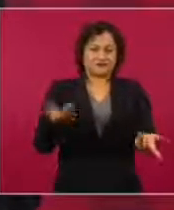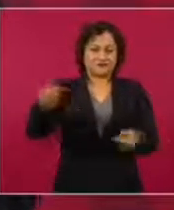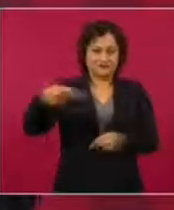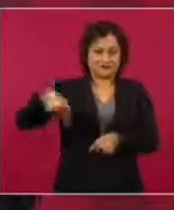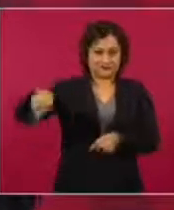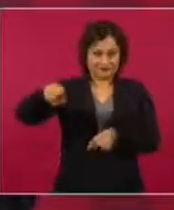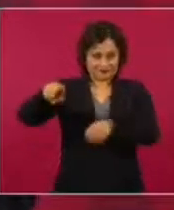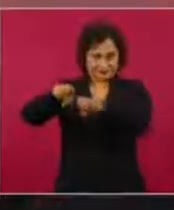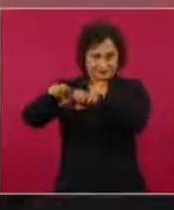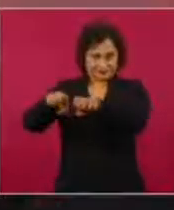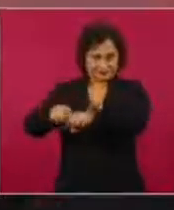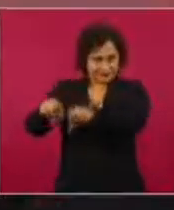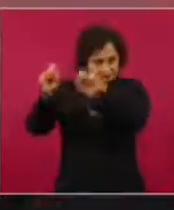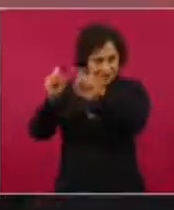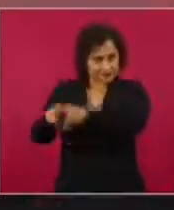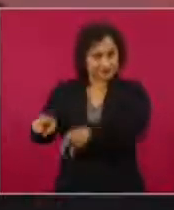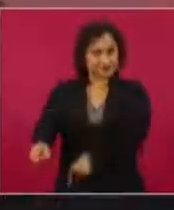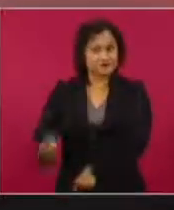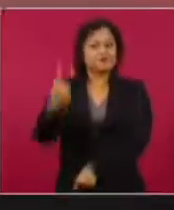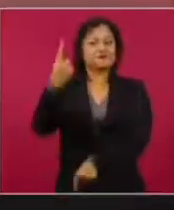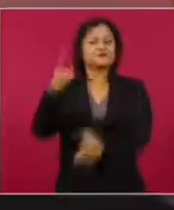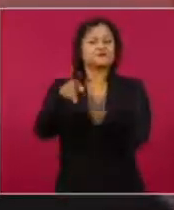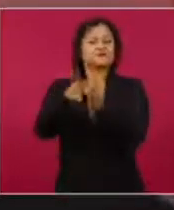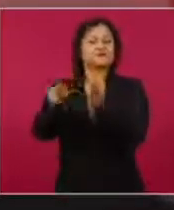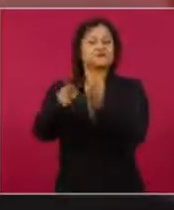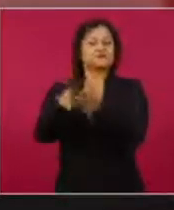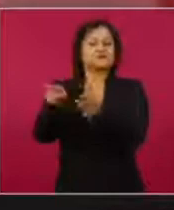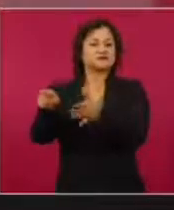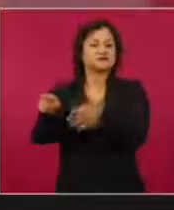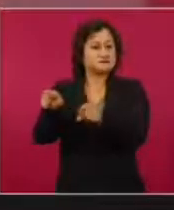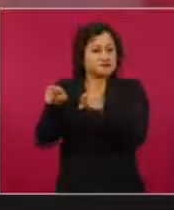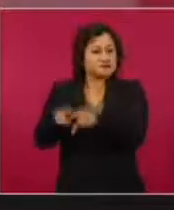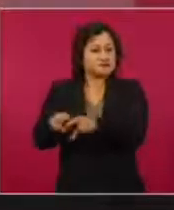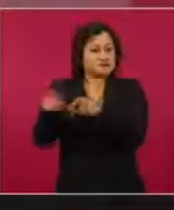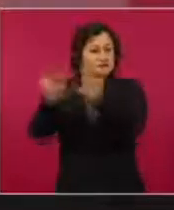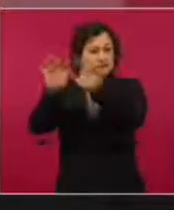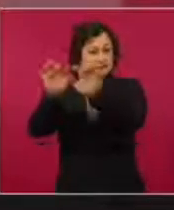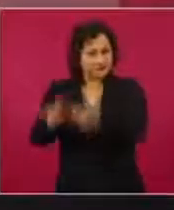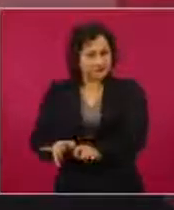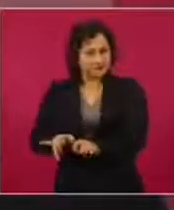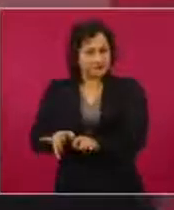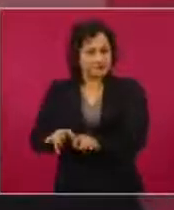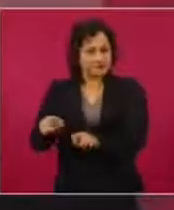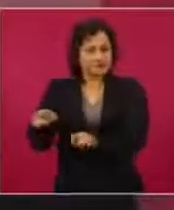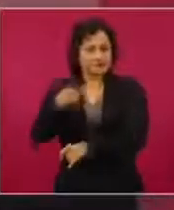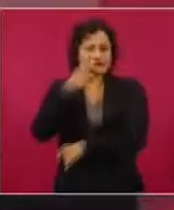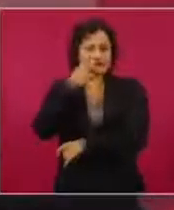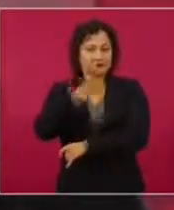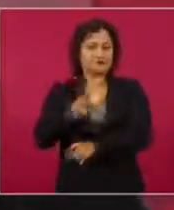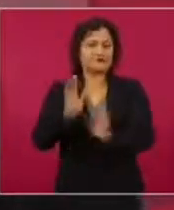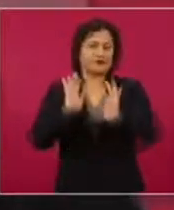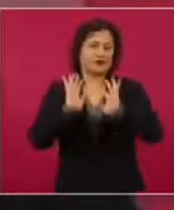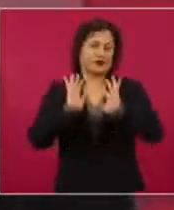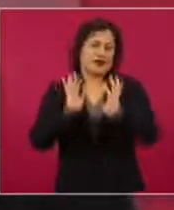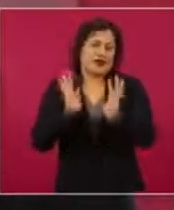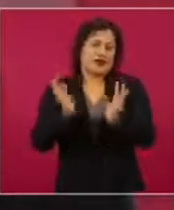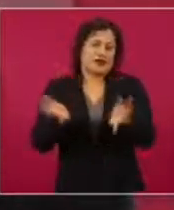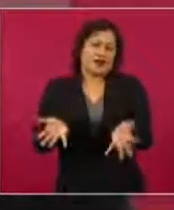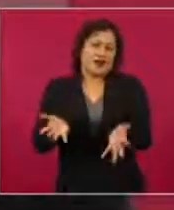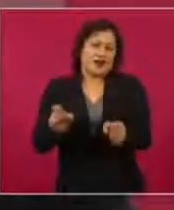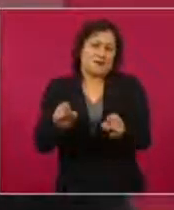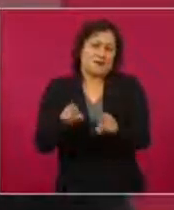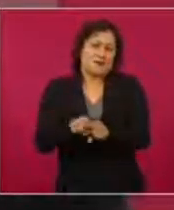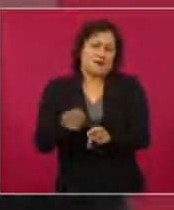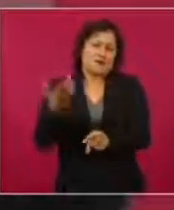escribió, ya hemos pasado por situaciones